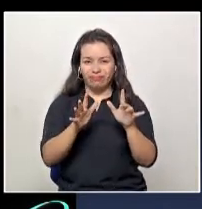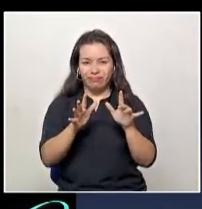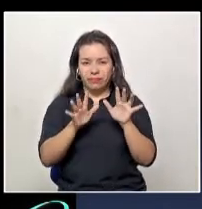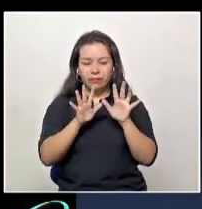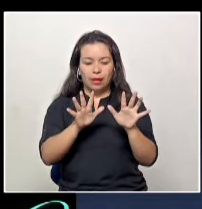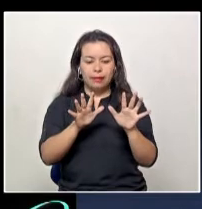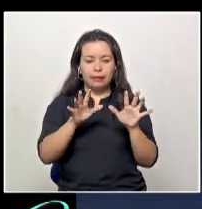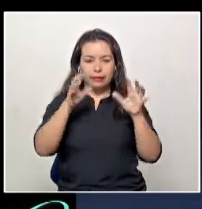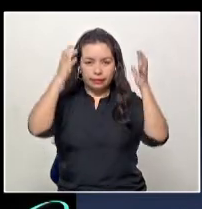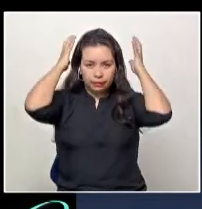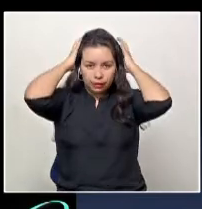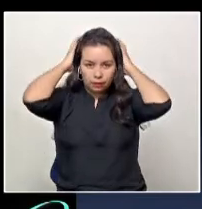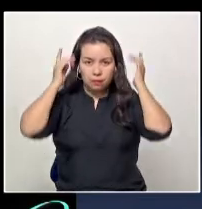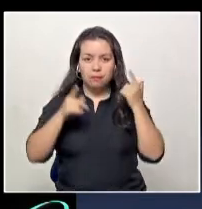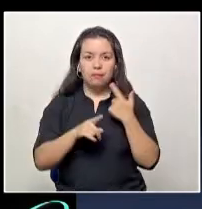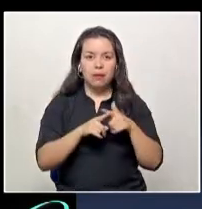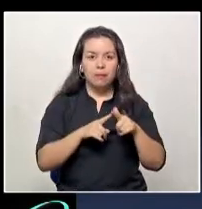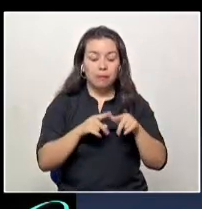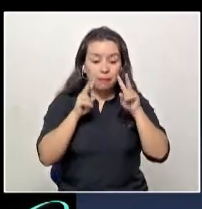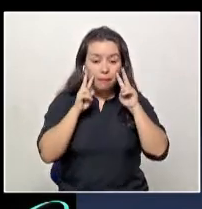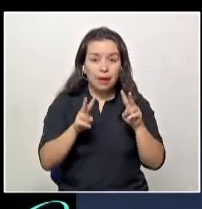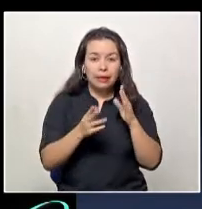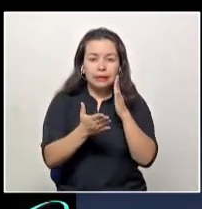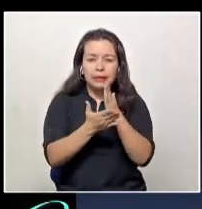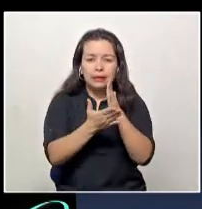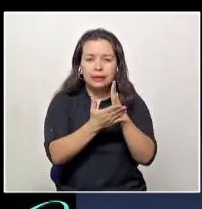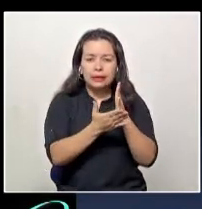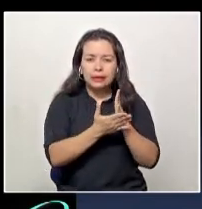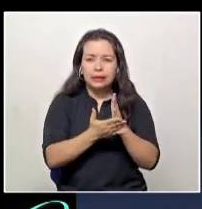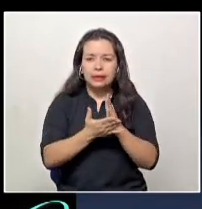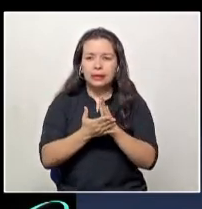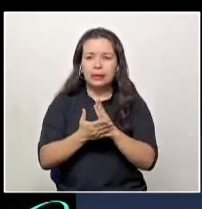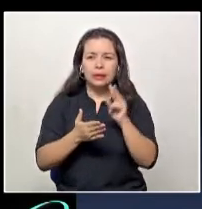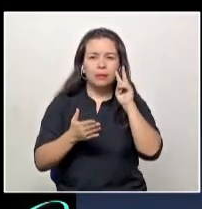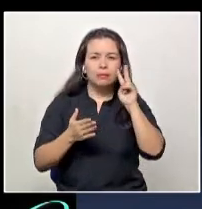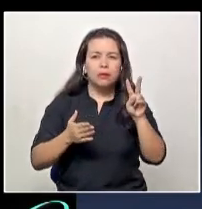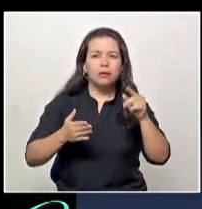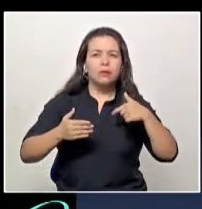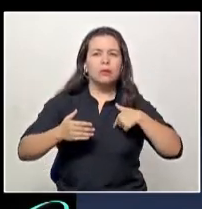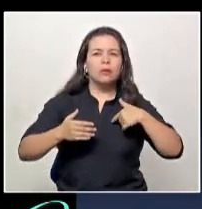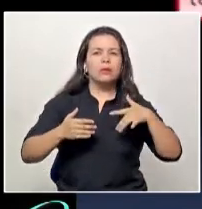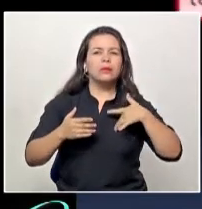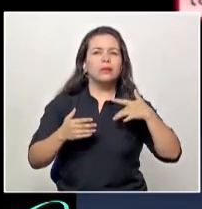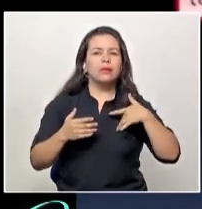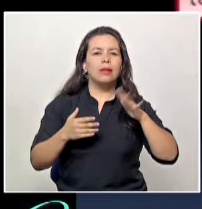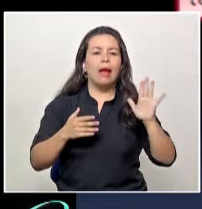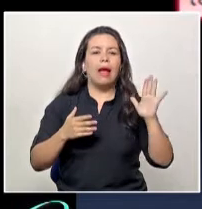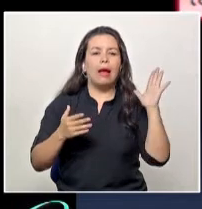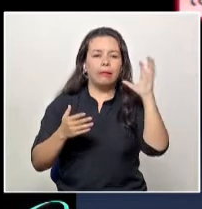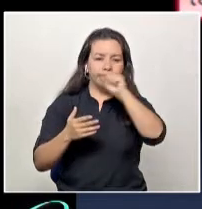lesiones, como lo ven ustedes ahí en la pantalla, entonces uno dice, el diagnóstico es tal, y entonces ahí